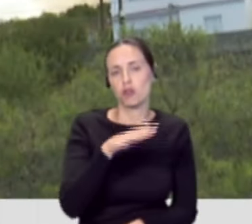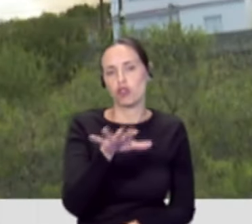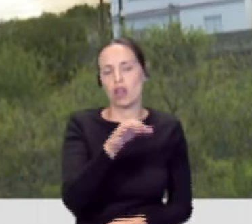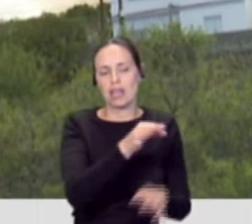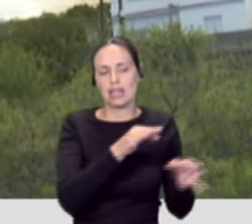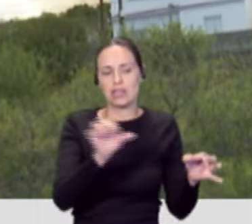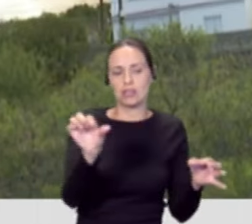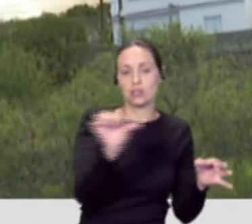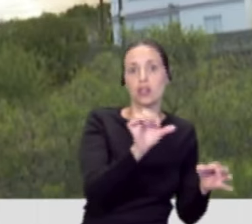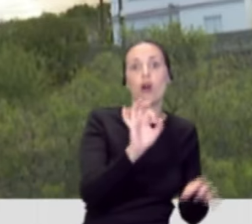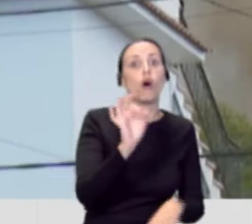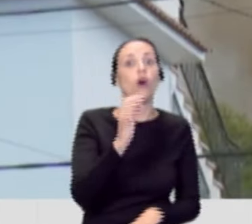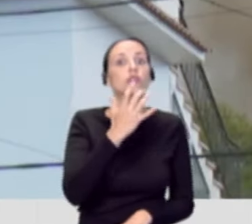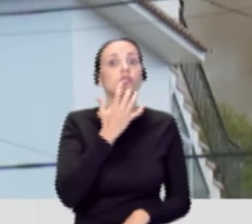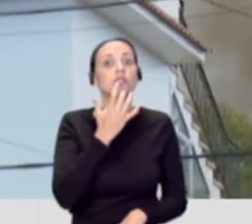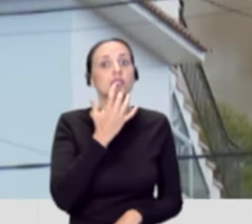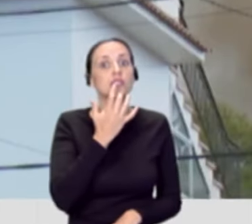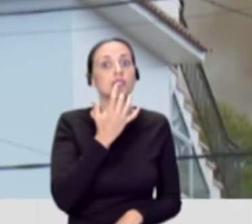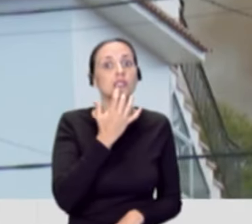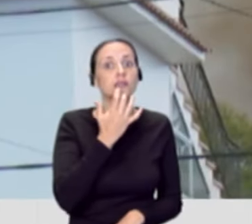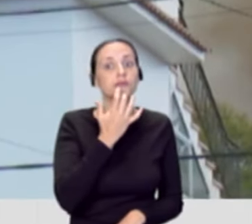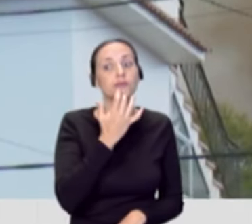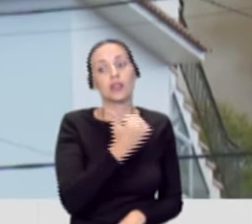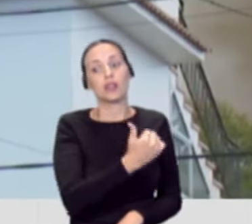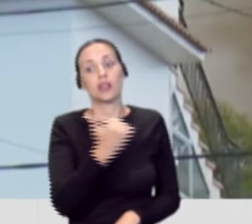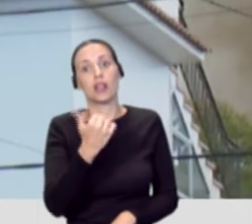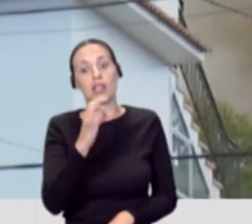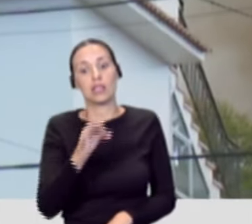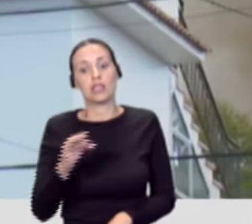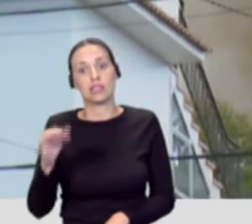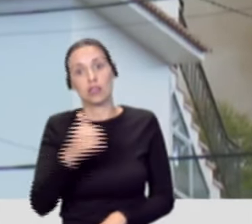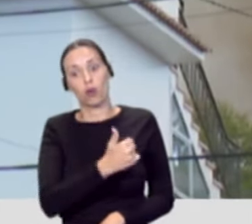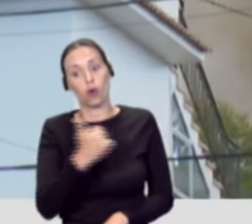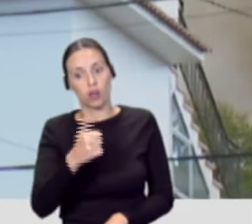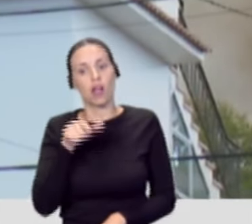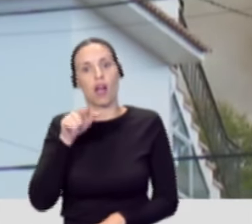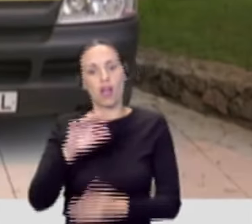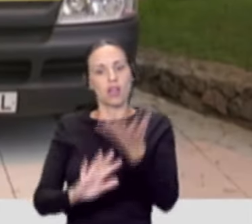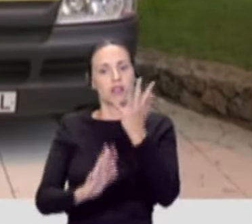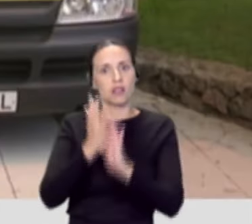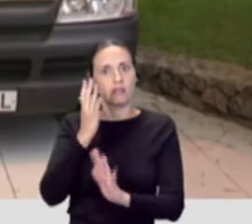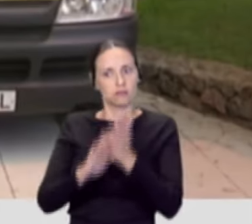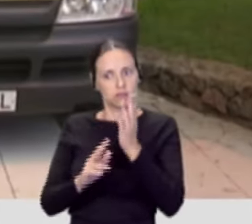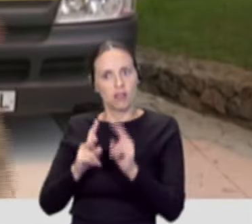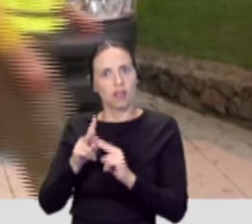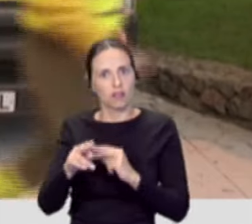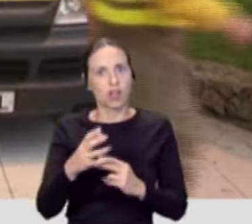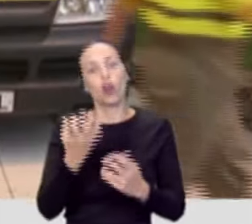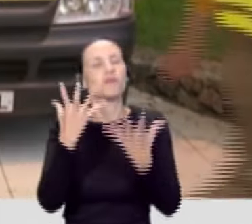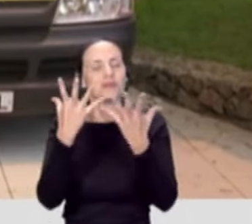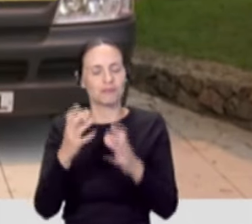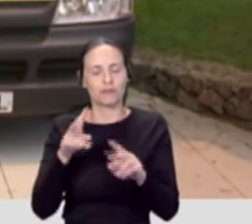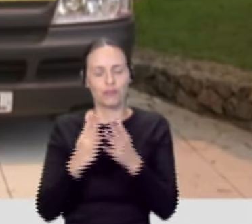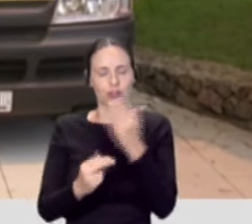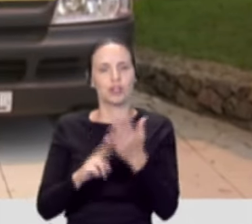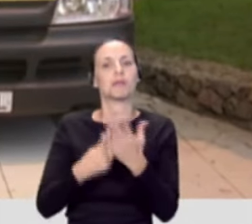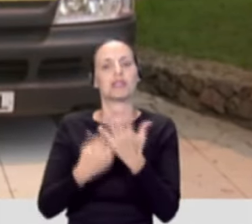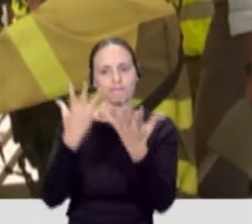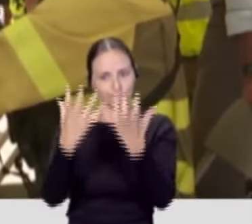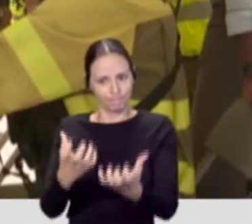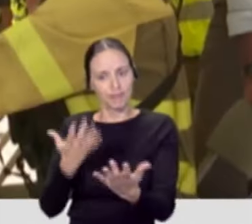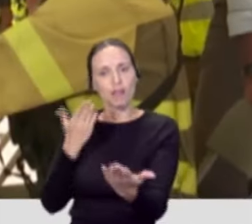problemas de erosión y pérdida de suelo en las islas orientales. Lo que sí está claro es que tenemos que incrementar mucho la intensidad